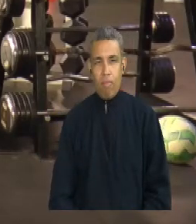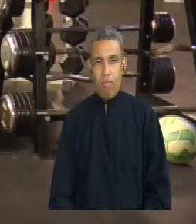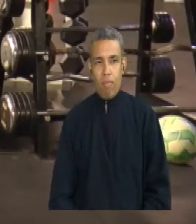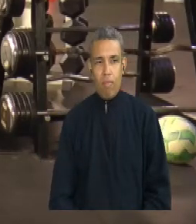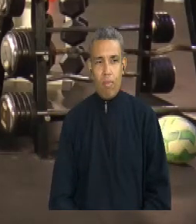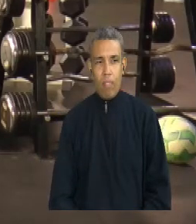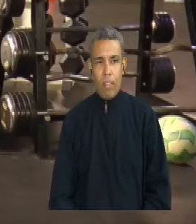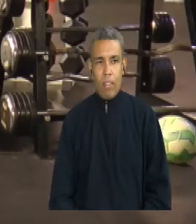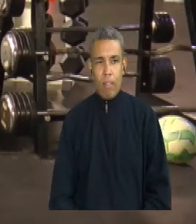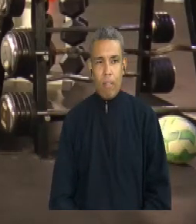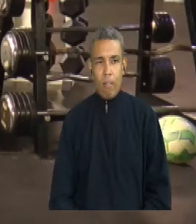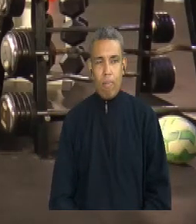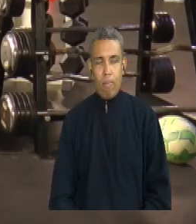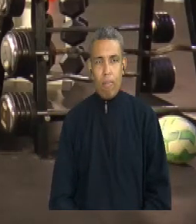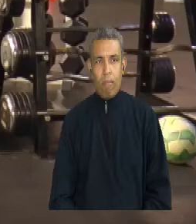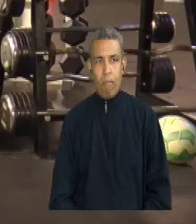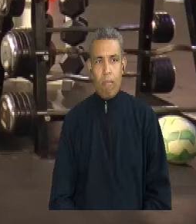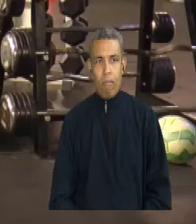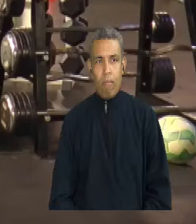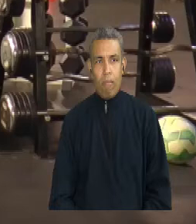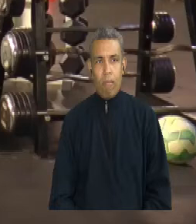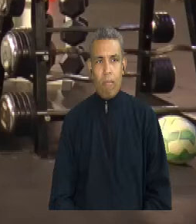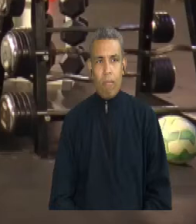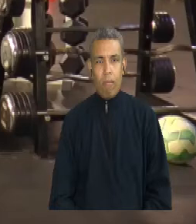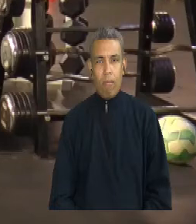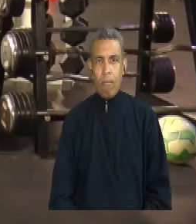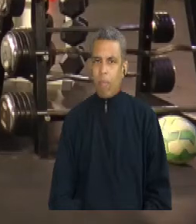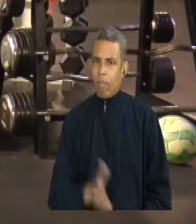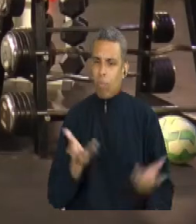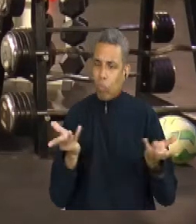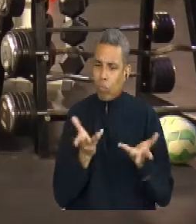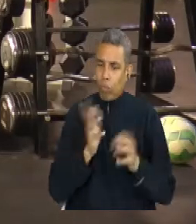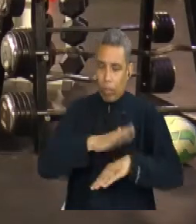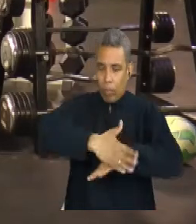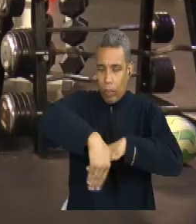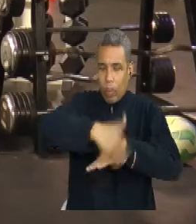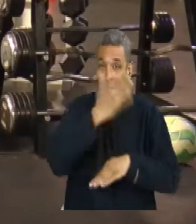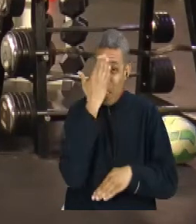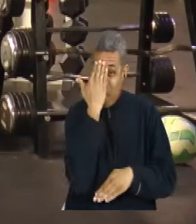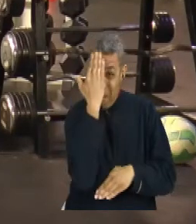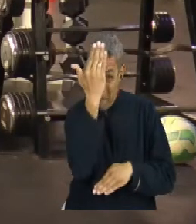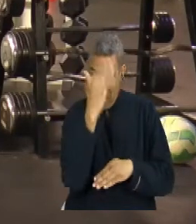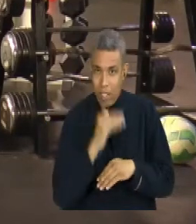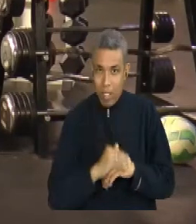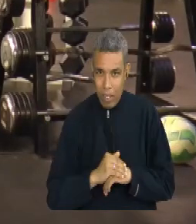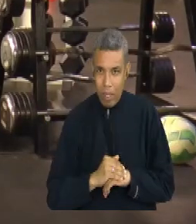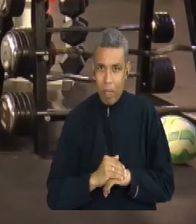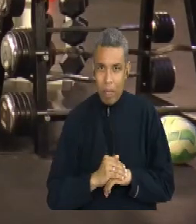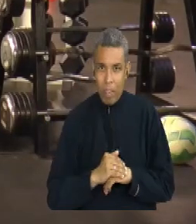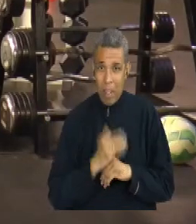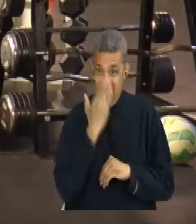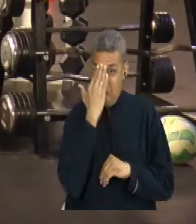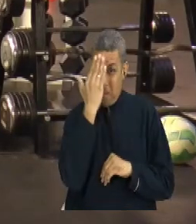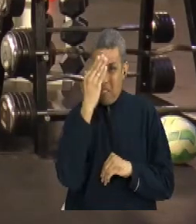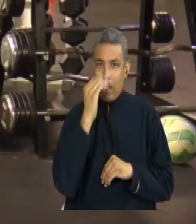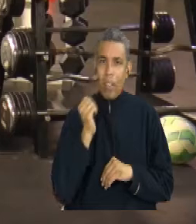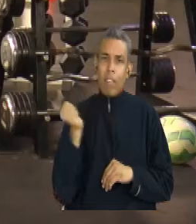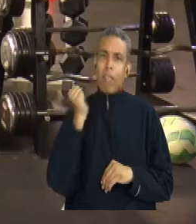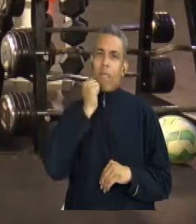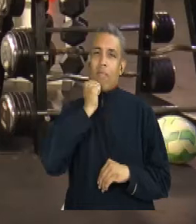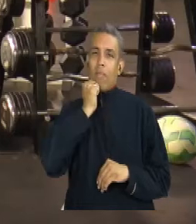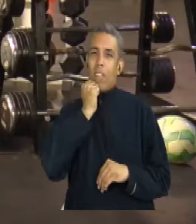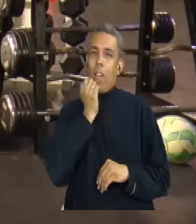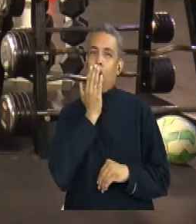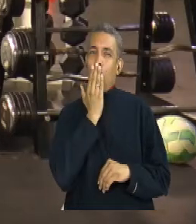familia. Estamos ubicados frente al Monumento Cacique Pipatón en la avenida 36. Acá mostrándoles esas